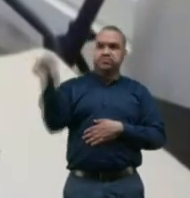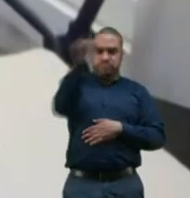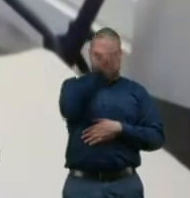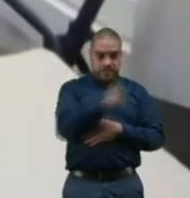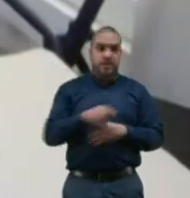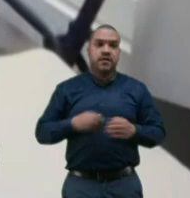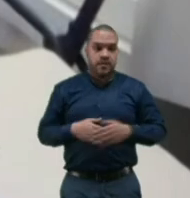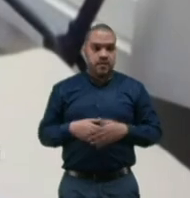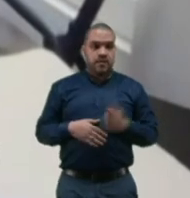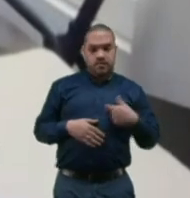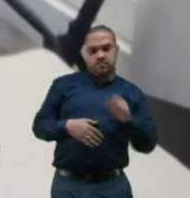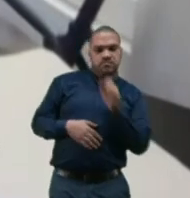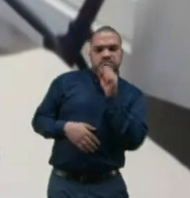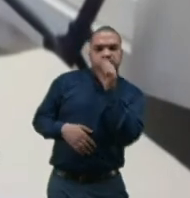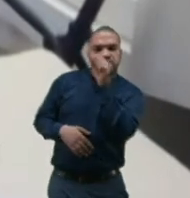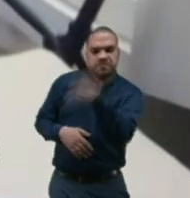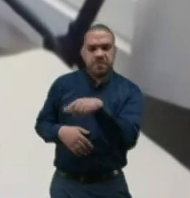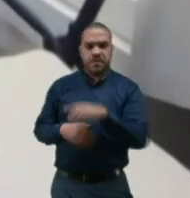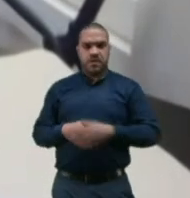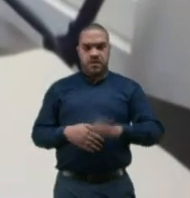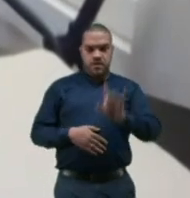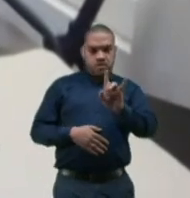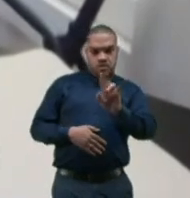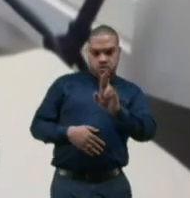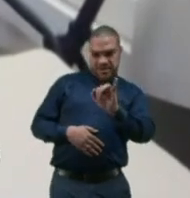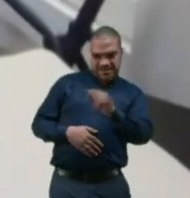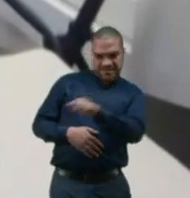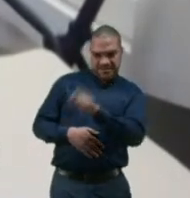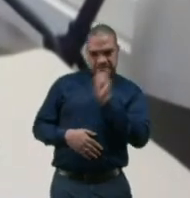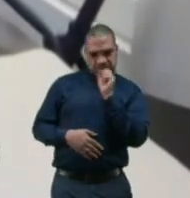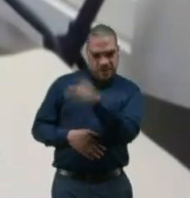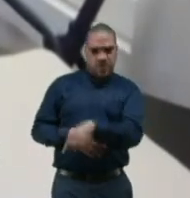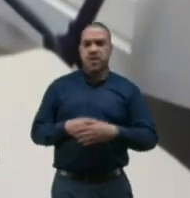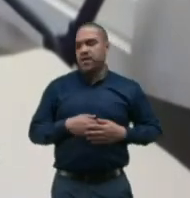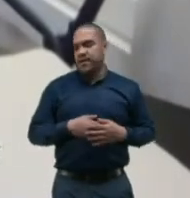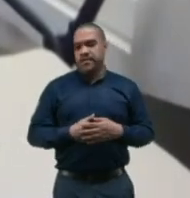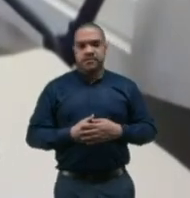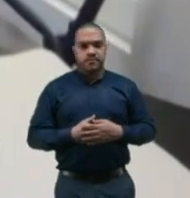ti, Uri, es algo que todos como